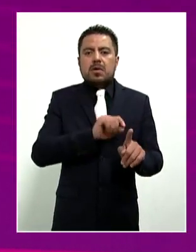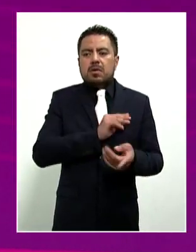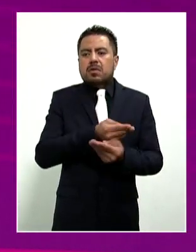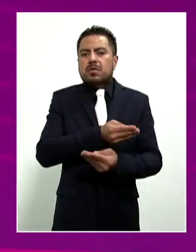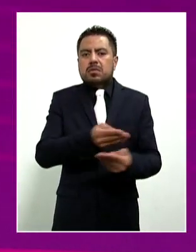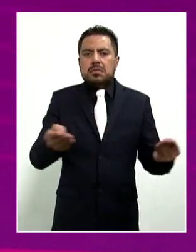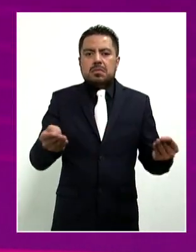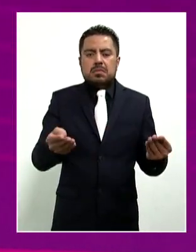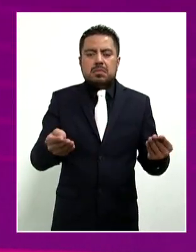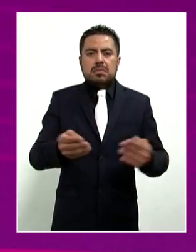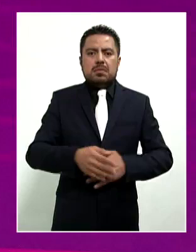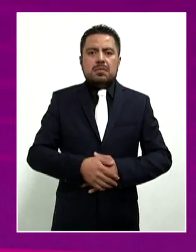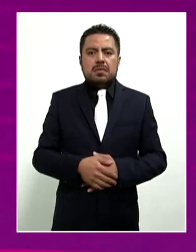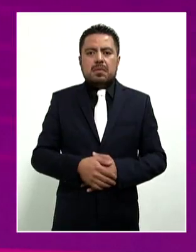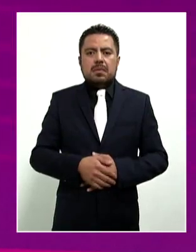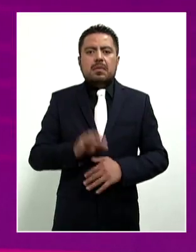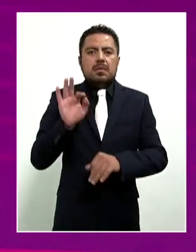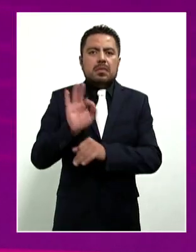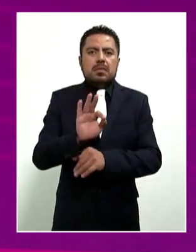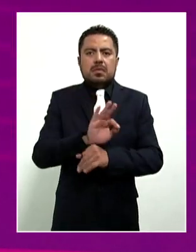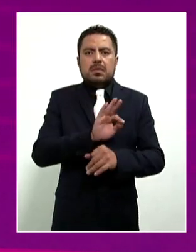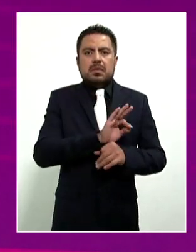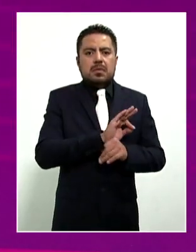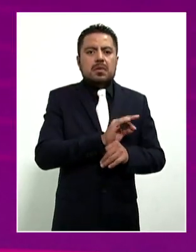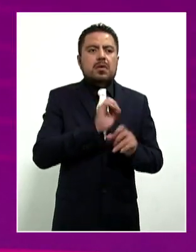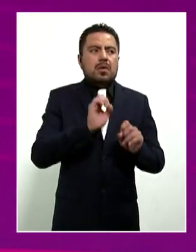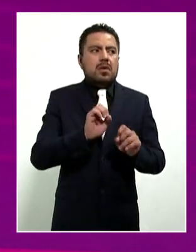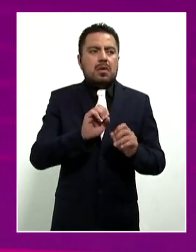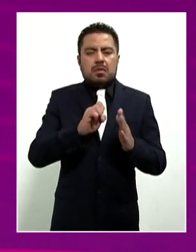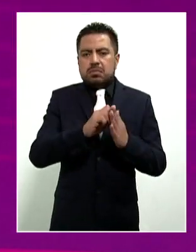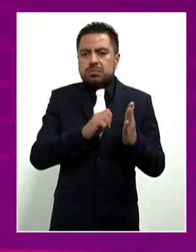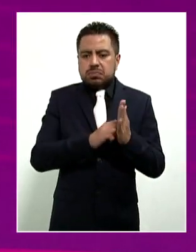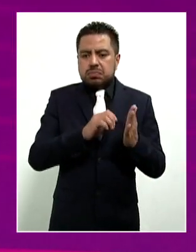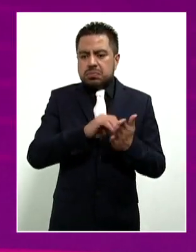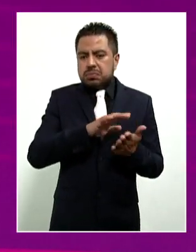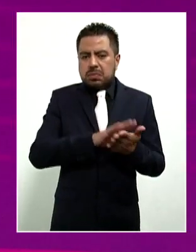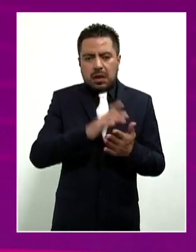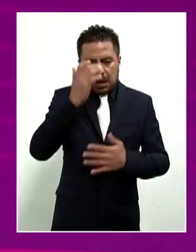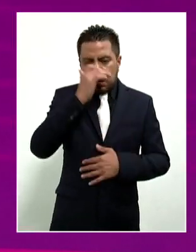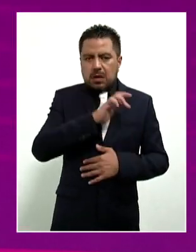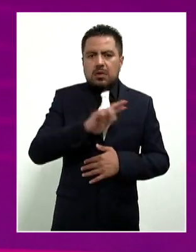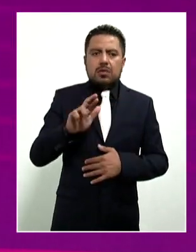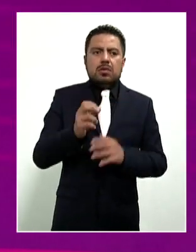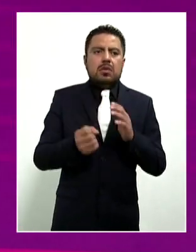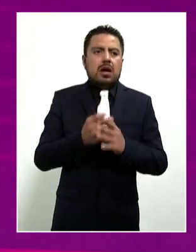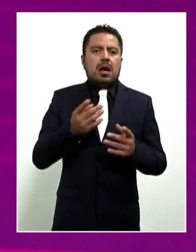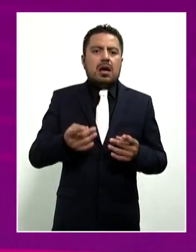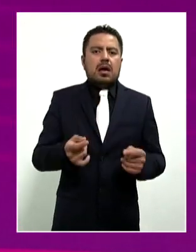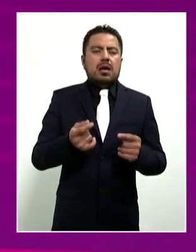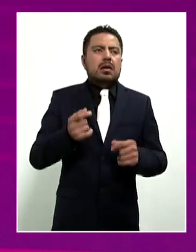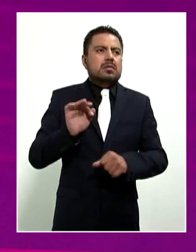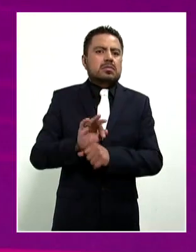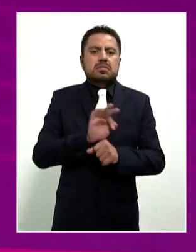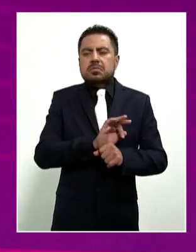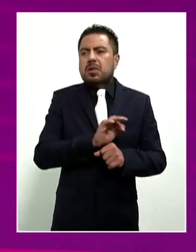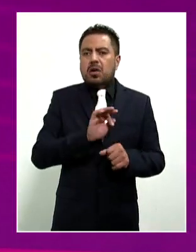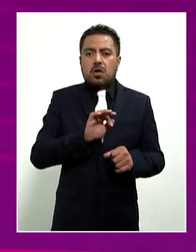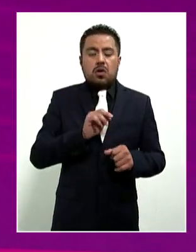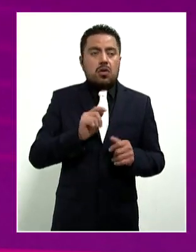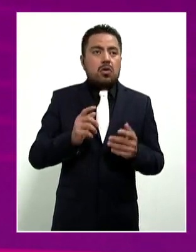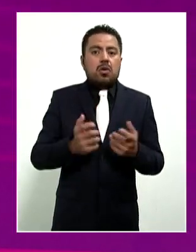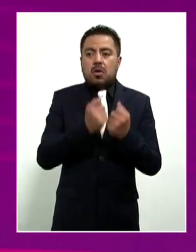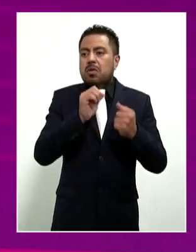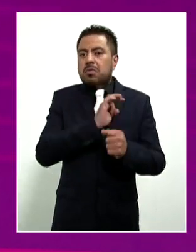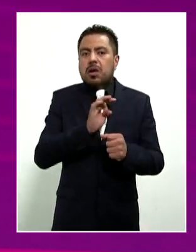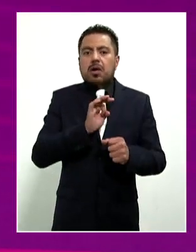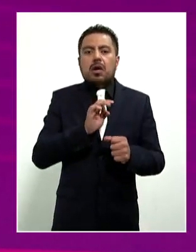otorga la protección o el estatus del reconocimiento de la calidad de refugiado a personas que logren comprobar